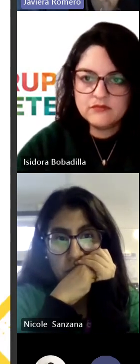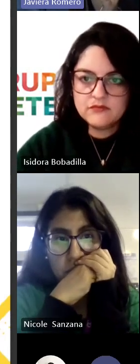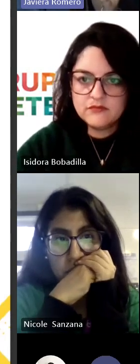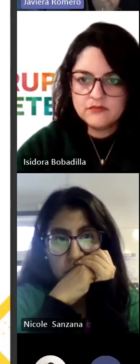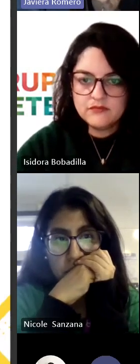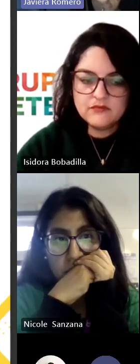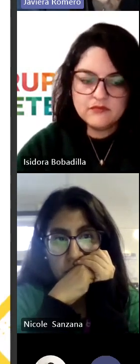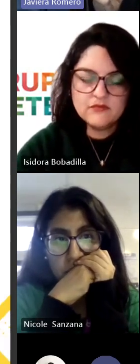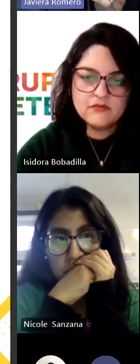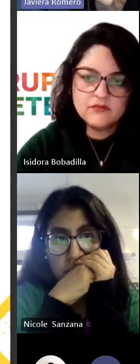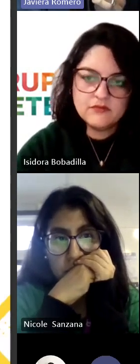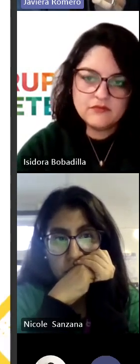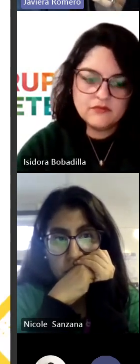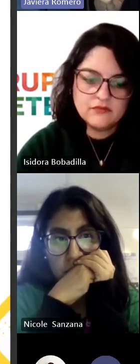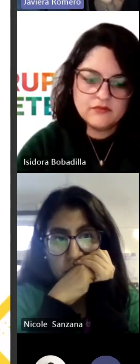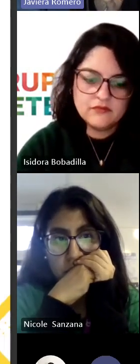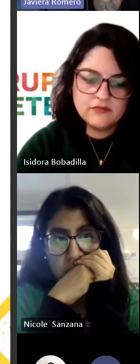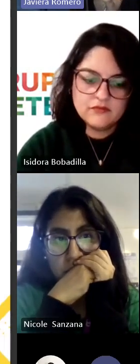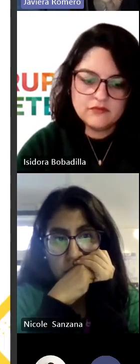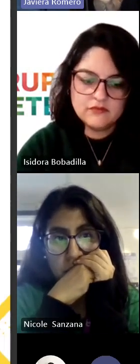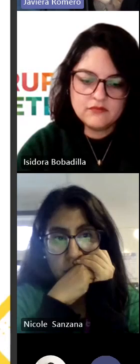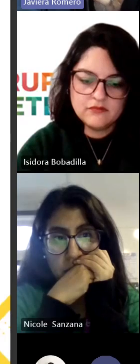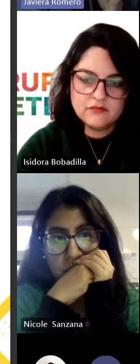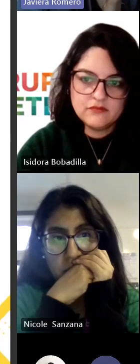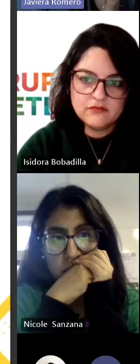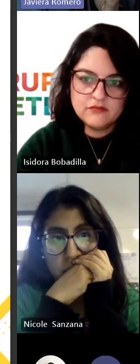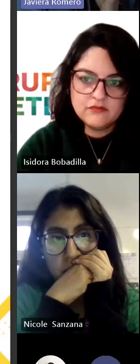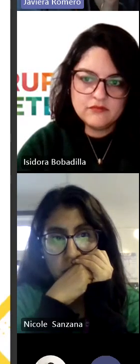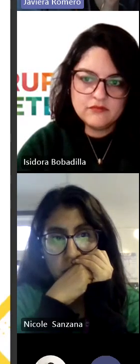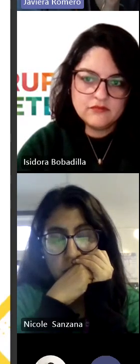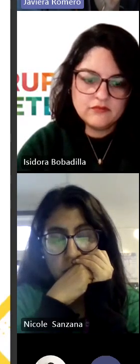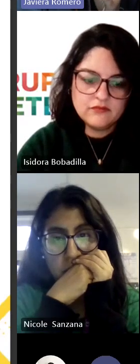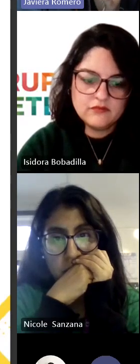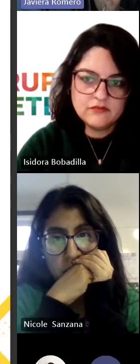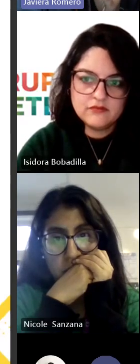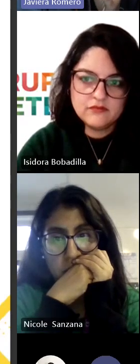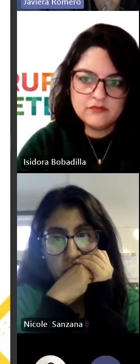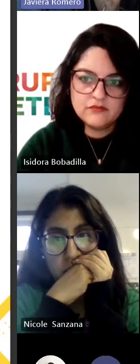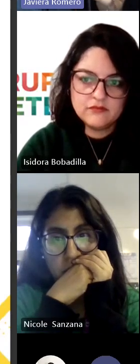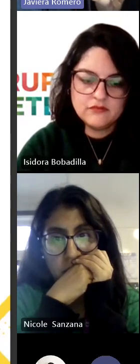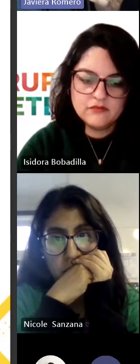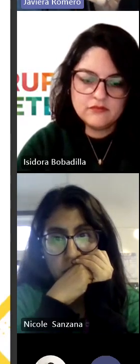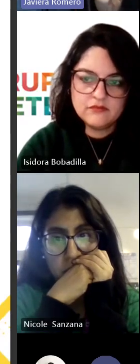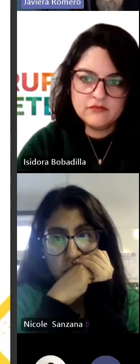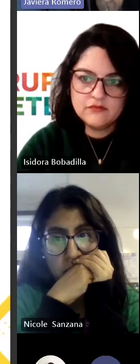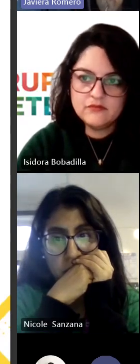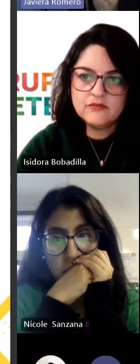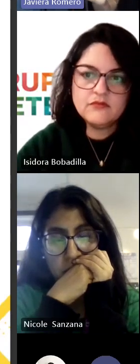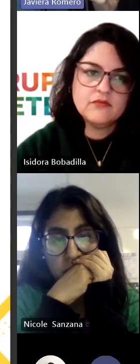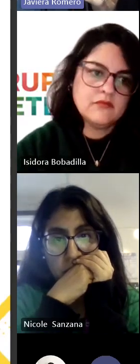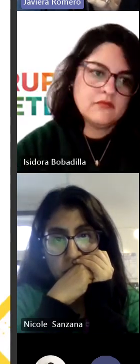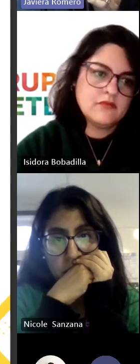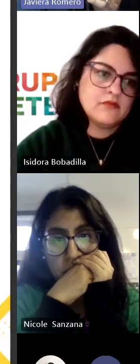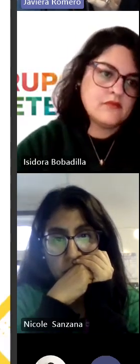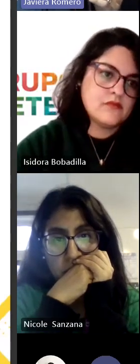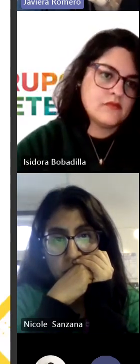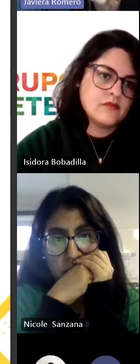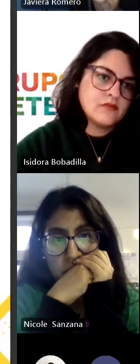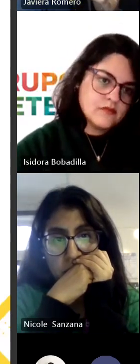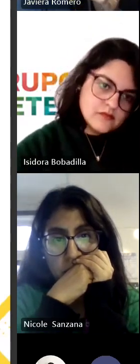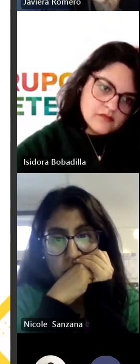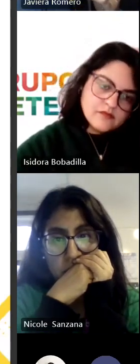Un proyecto de vida, ¿cierto? También es un factor protector, capacidad de automotivarse, autoestima positiva, sentido de